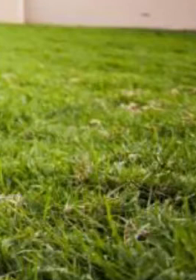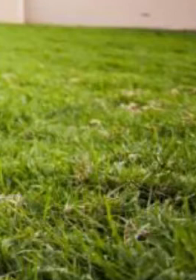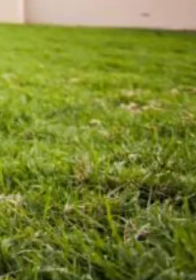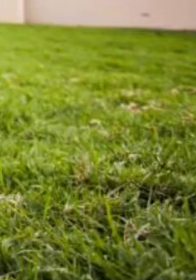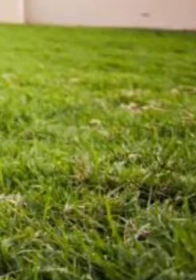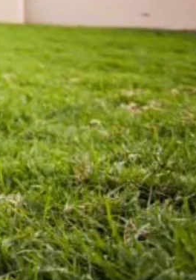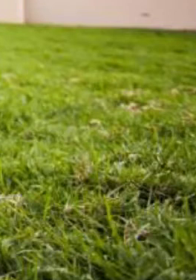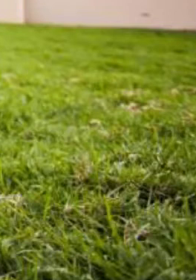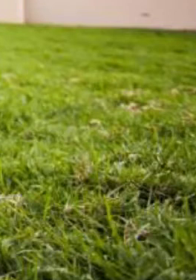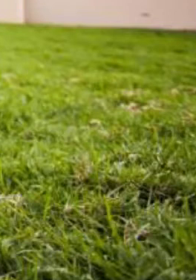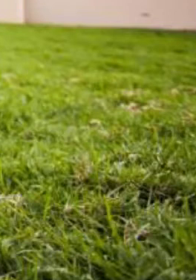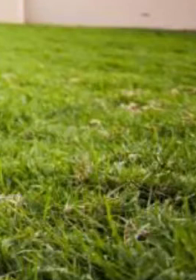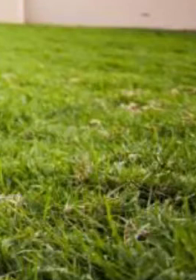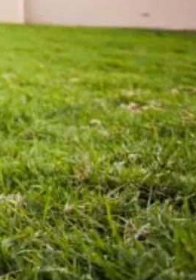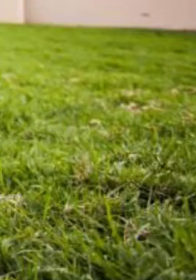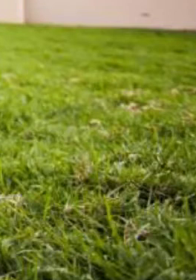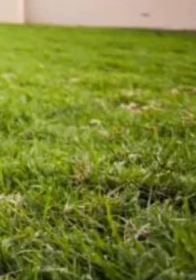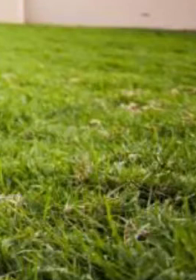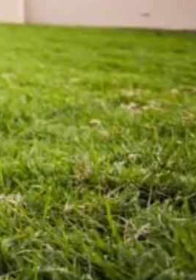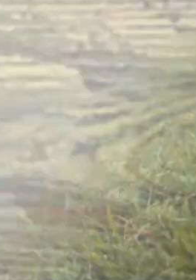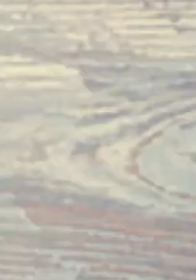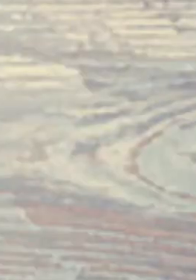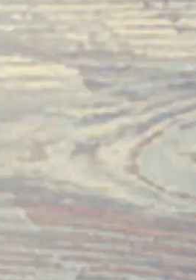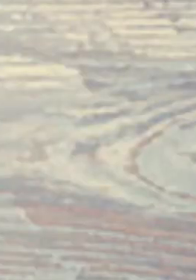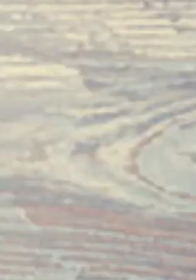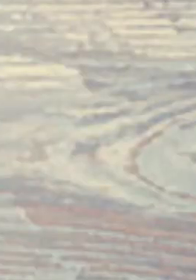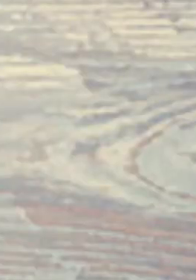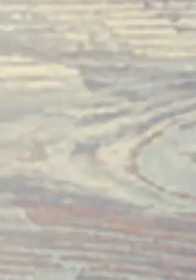objetos, situaciones,